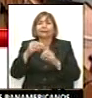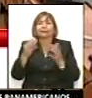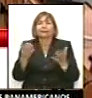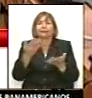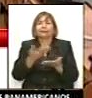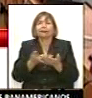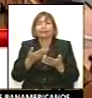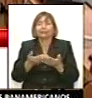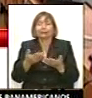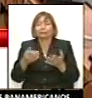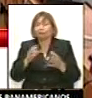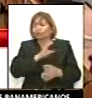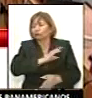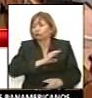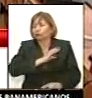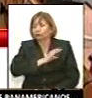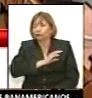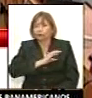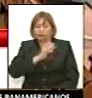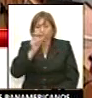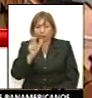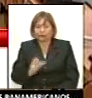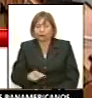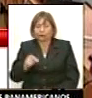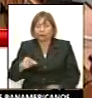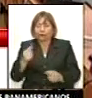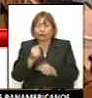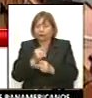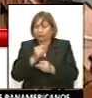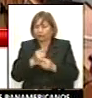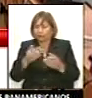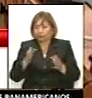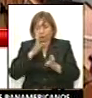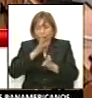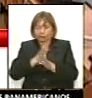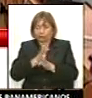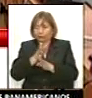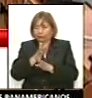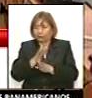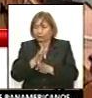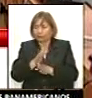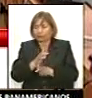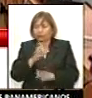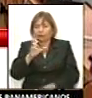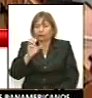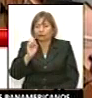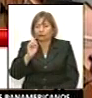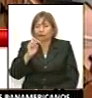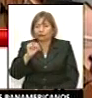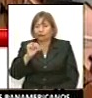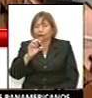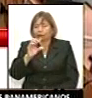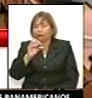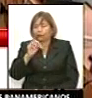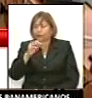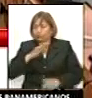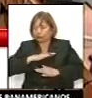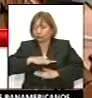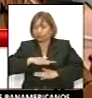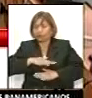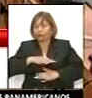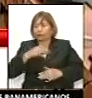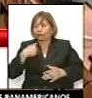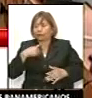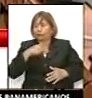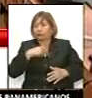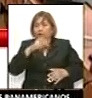merituamos inconductas funcionales de los congresistas. Y en esa línea nos tenemos que ver. Así que el señor Johnny Lezcano tiene que tener la tranquilidad y la seguridad que